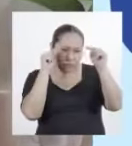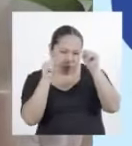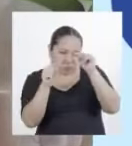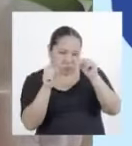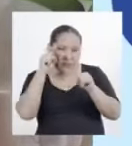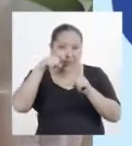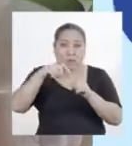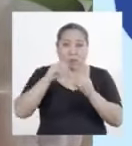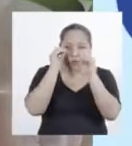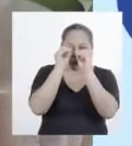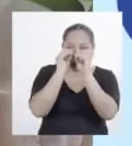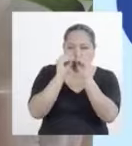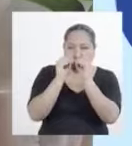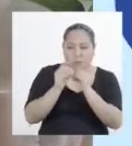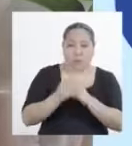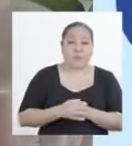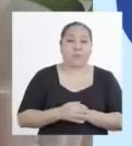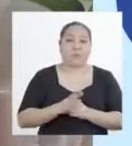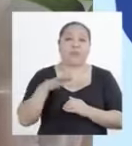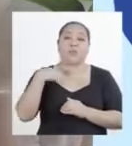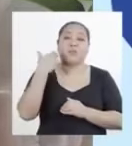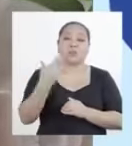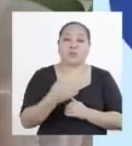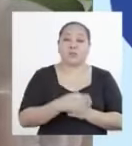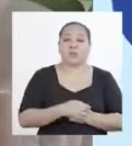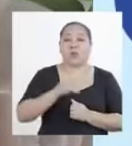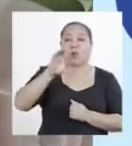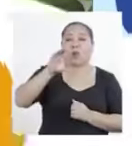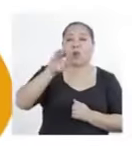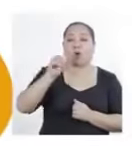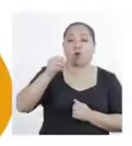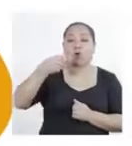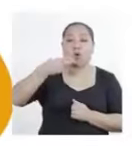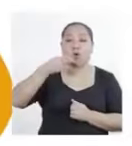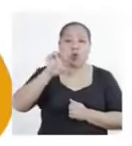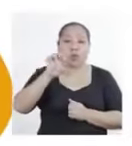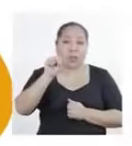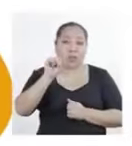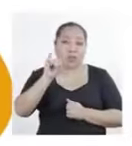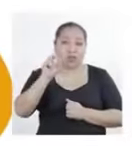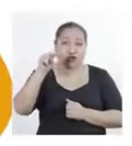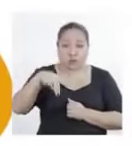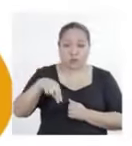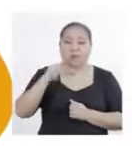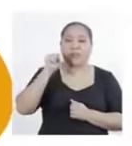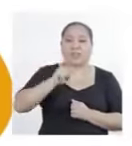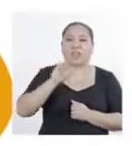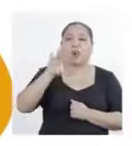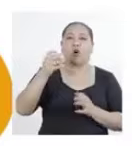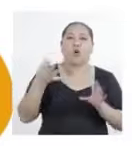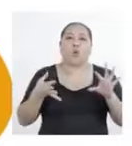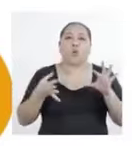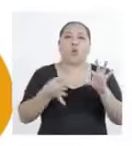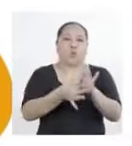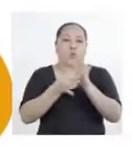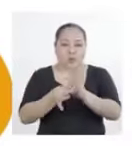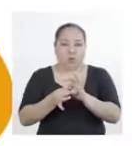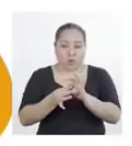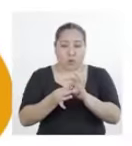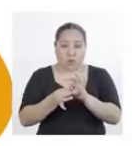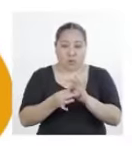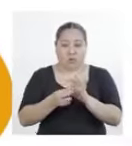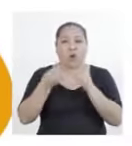ciertos argumentos que vamos a desarrollar Y luego viene La cohesión, ¿no? Sí Y